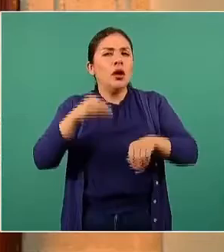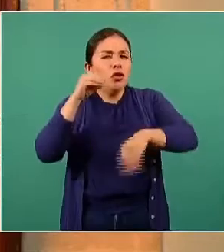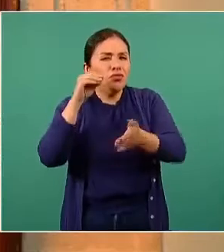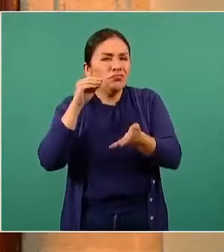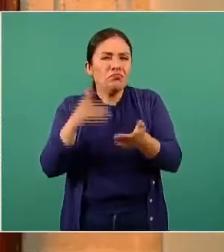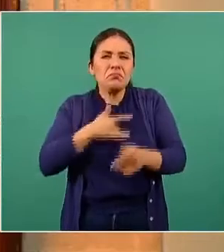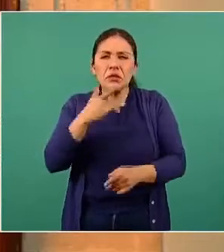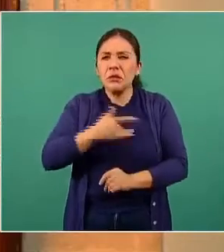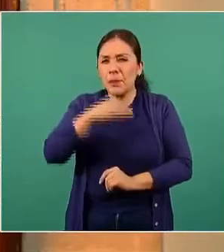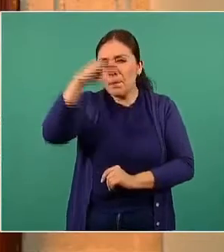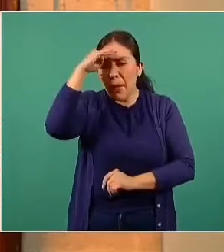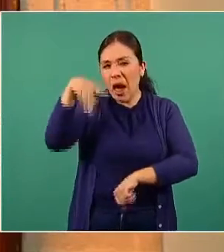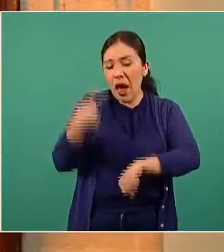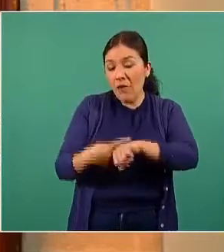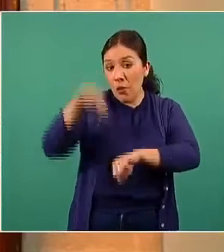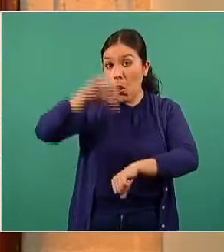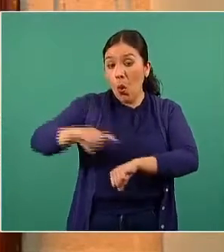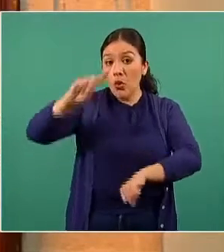día de hoy es el